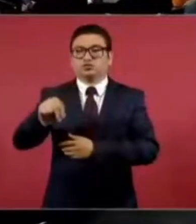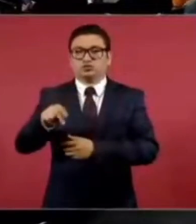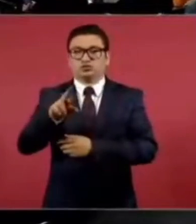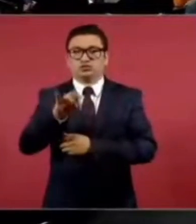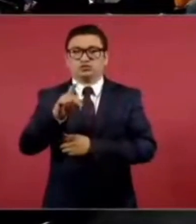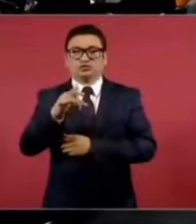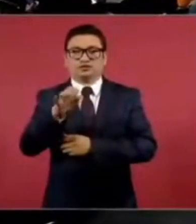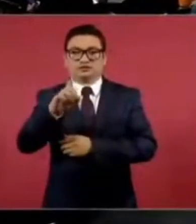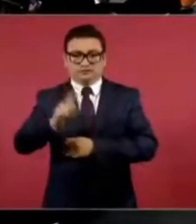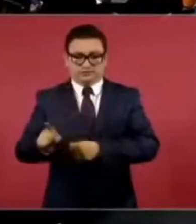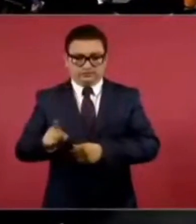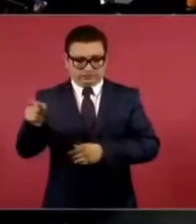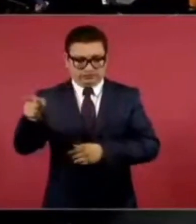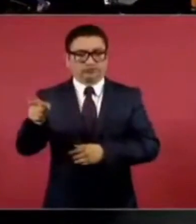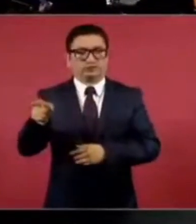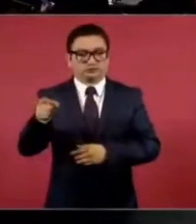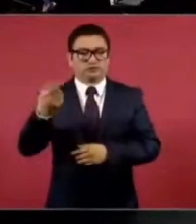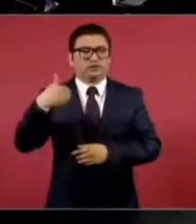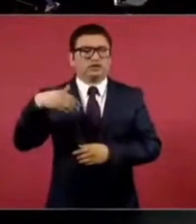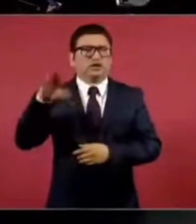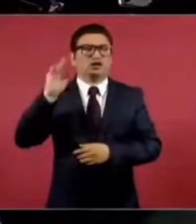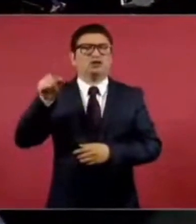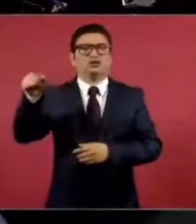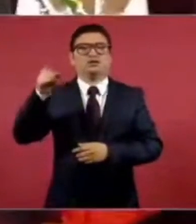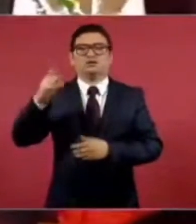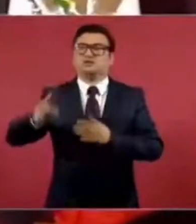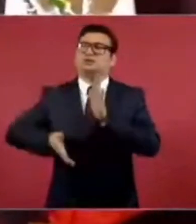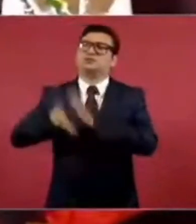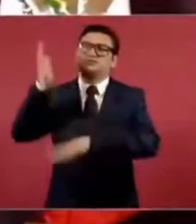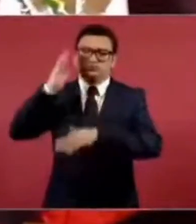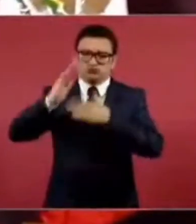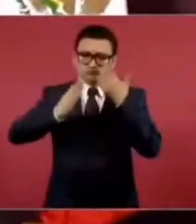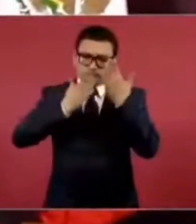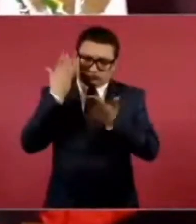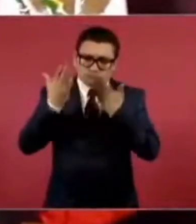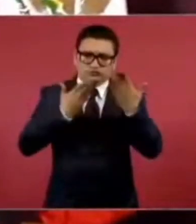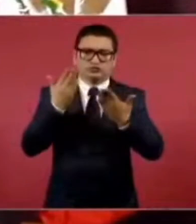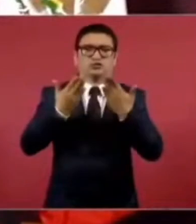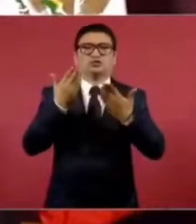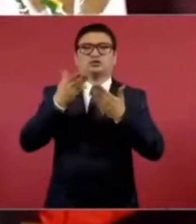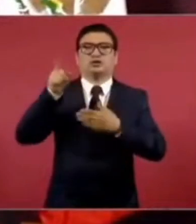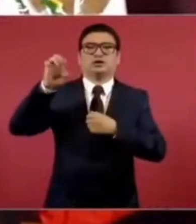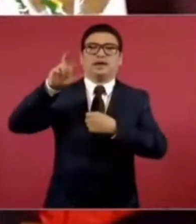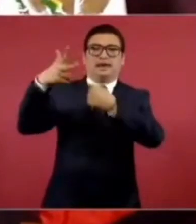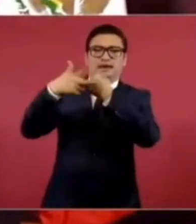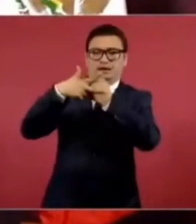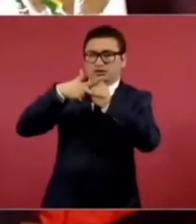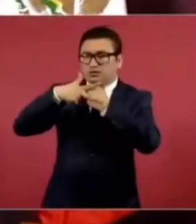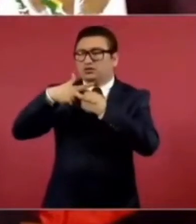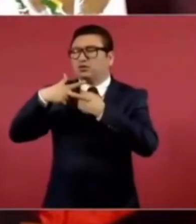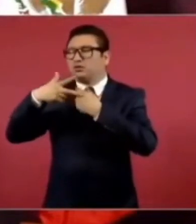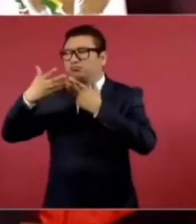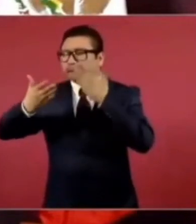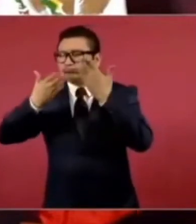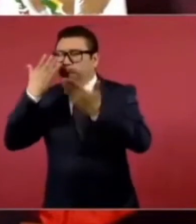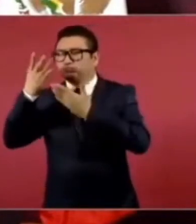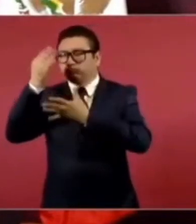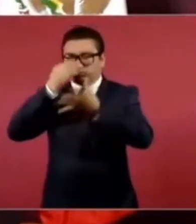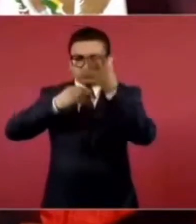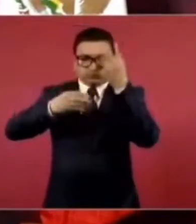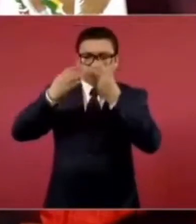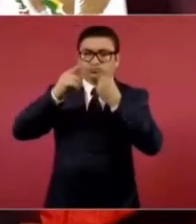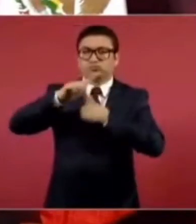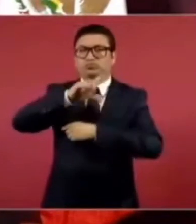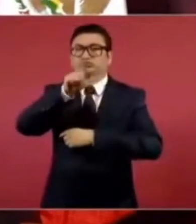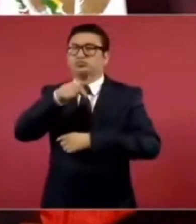Rodríguez, que se va a estudiar a Europa y